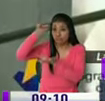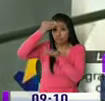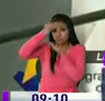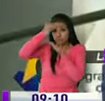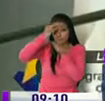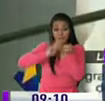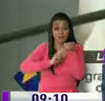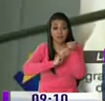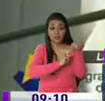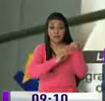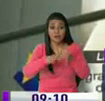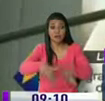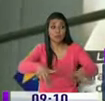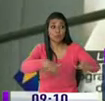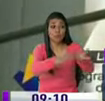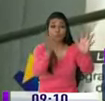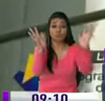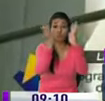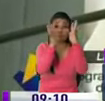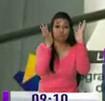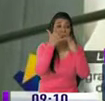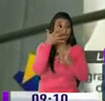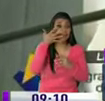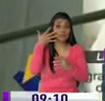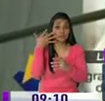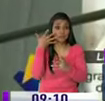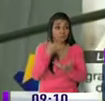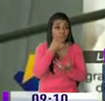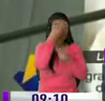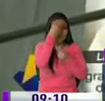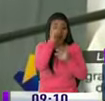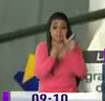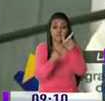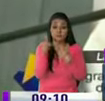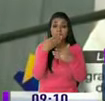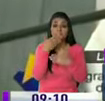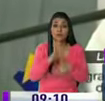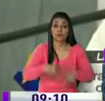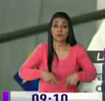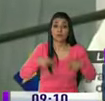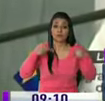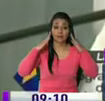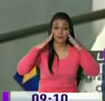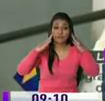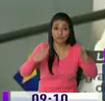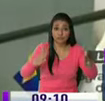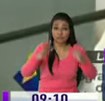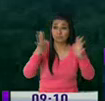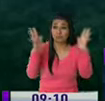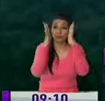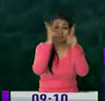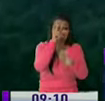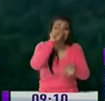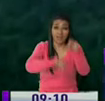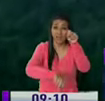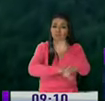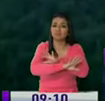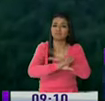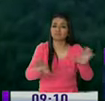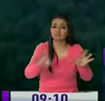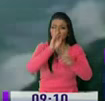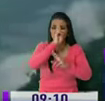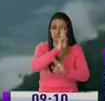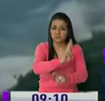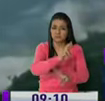recursos de la selva amazónica para mejorar la vida de la gente, garantizando no dañar los bosques. El programa